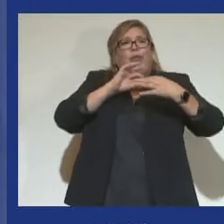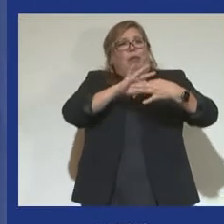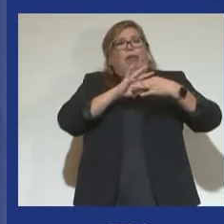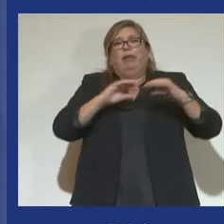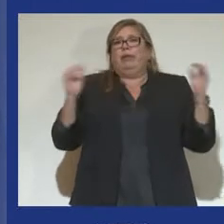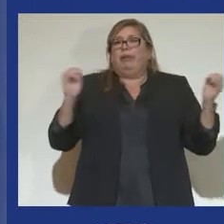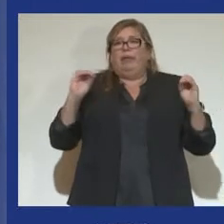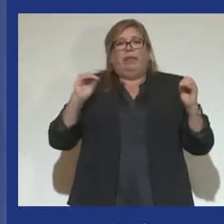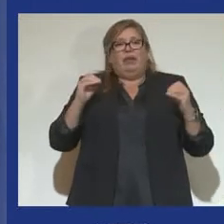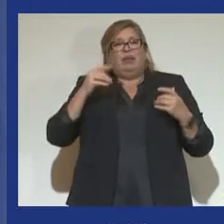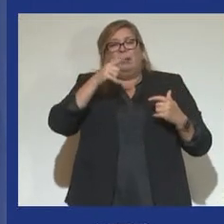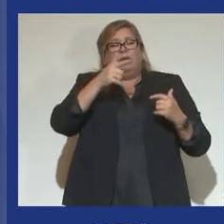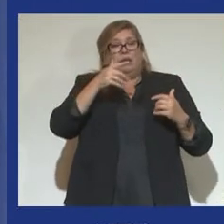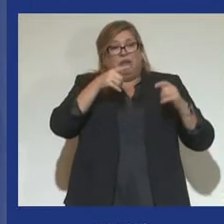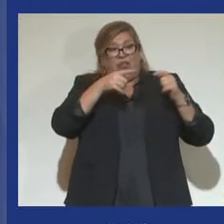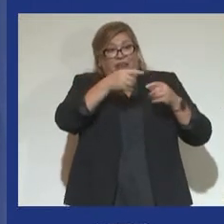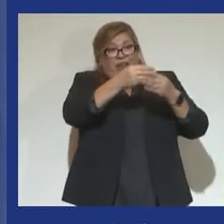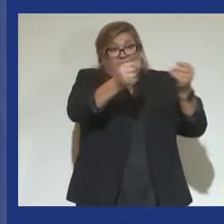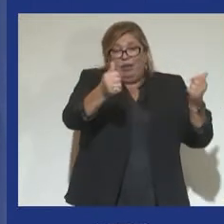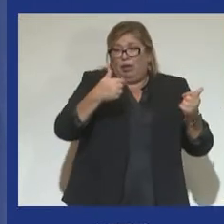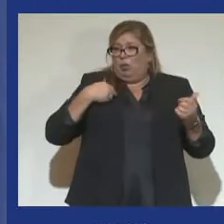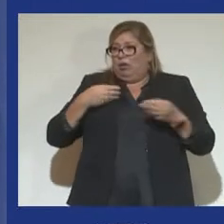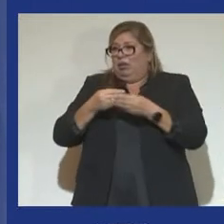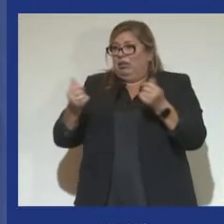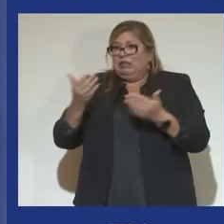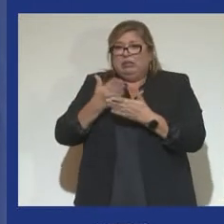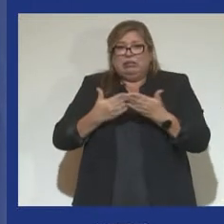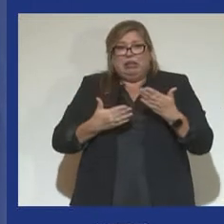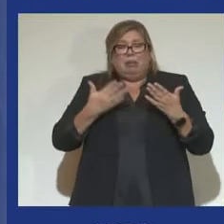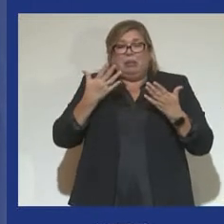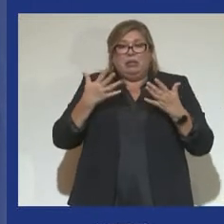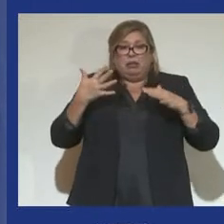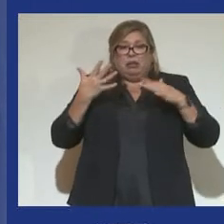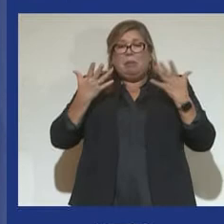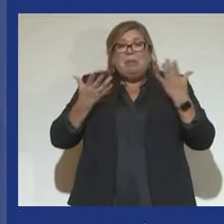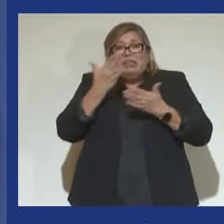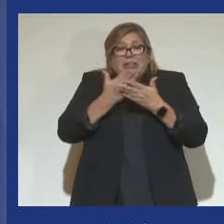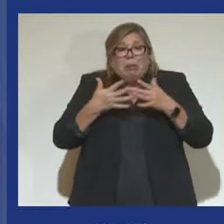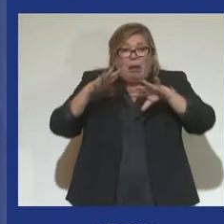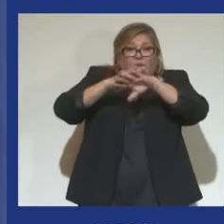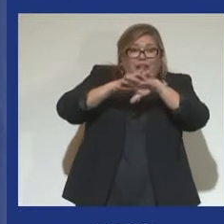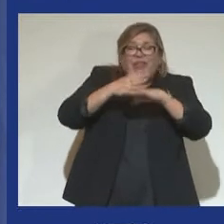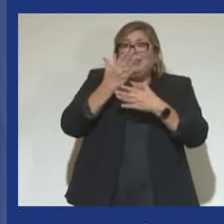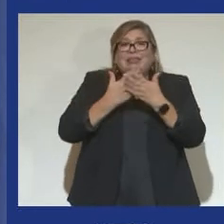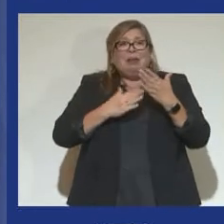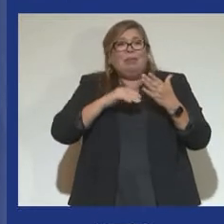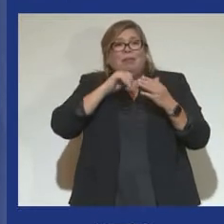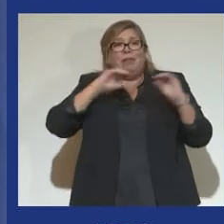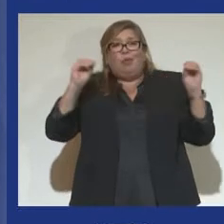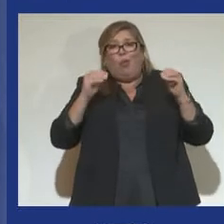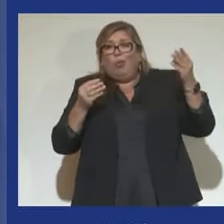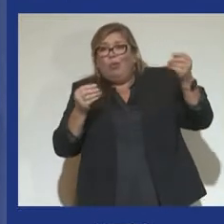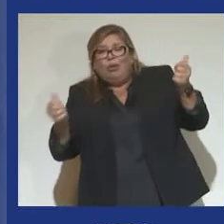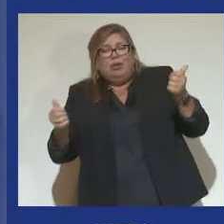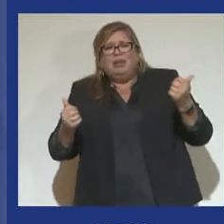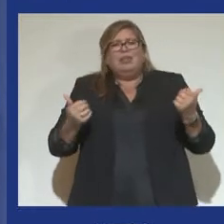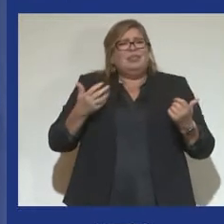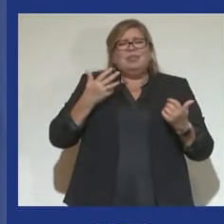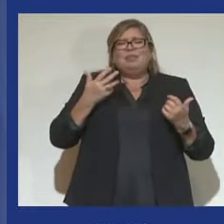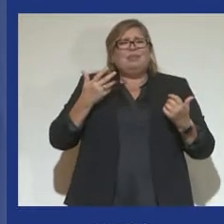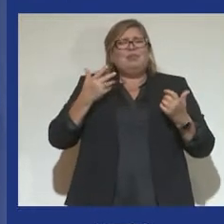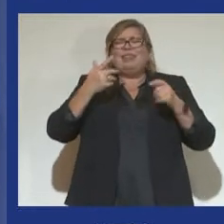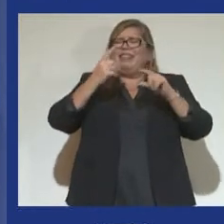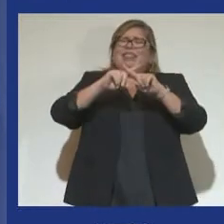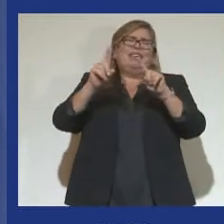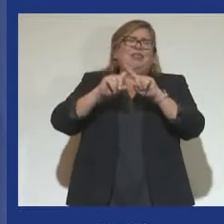apoyando las dos condados van con algunos centros algunas